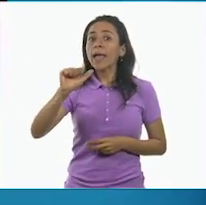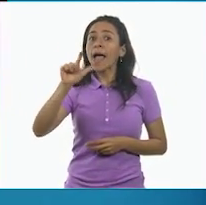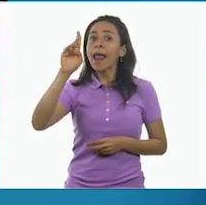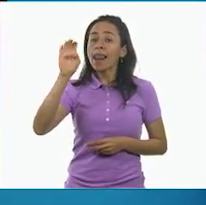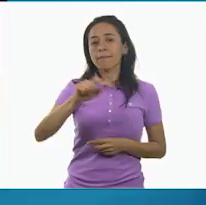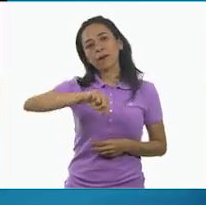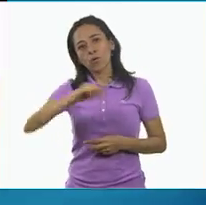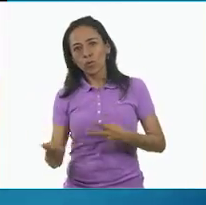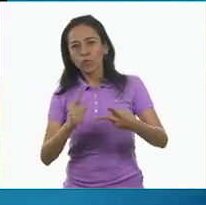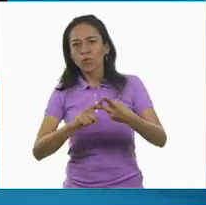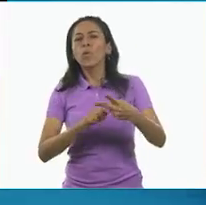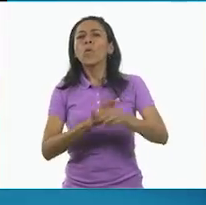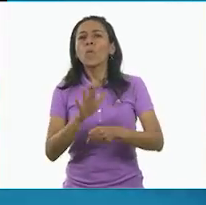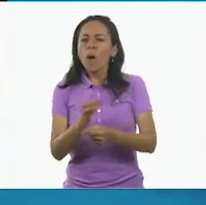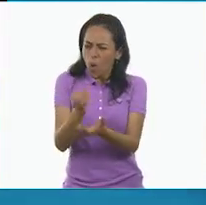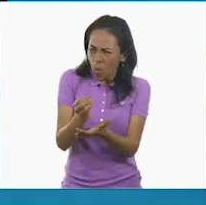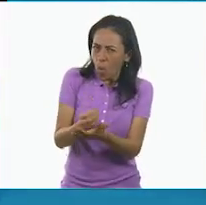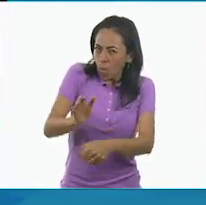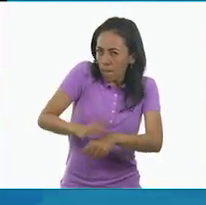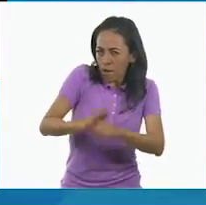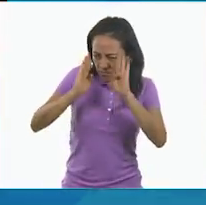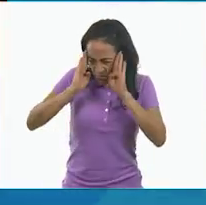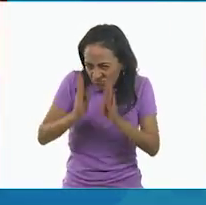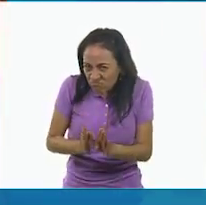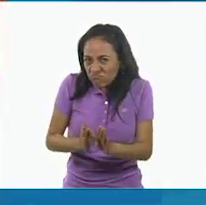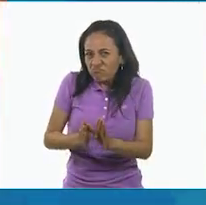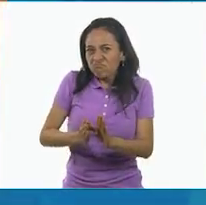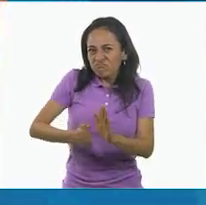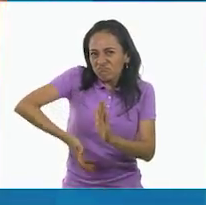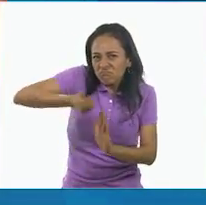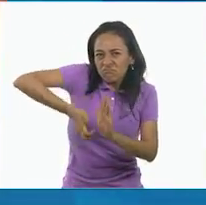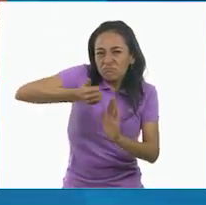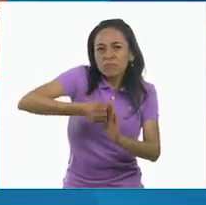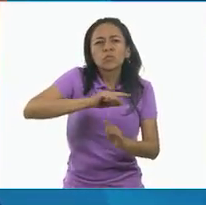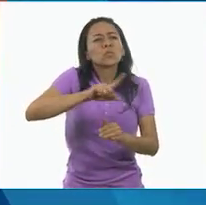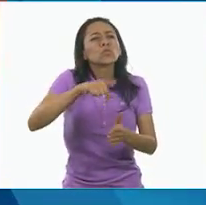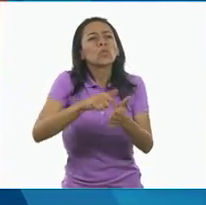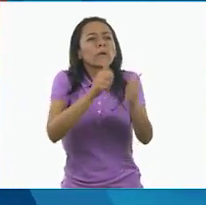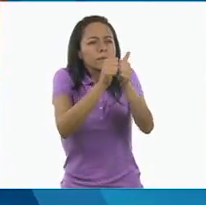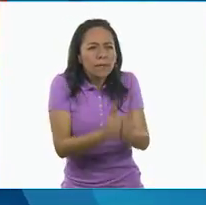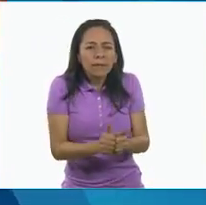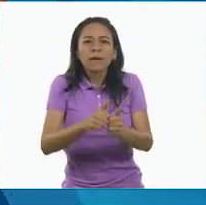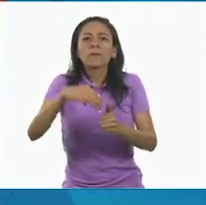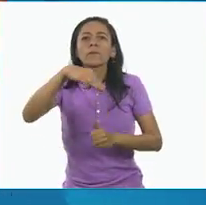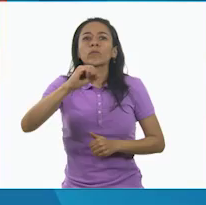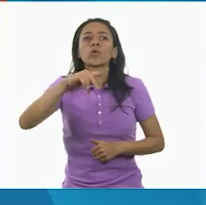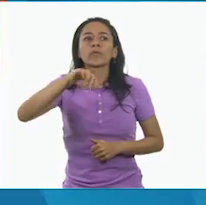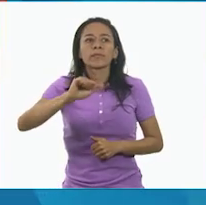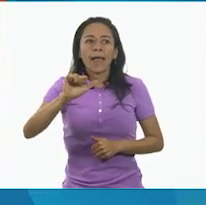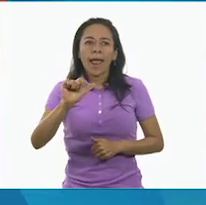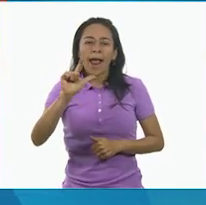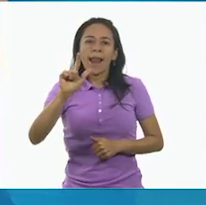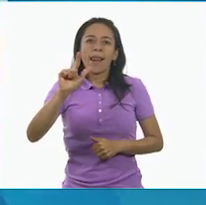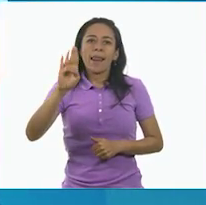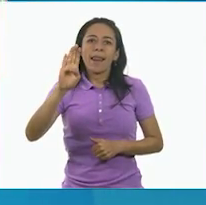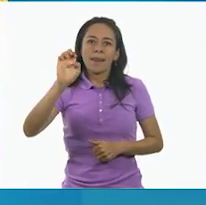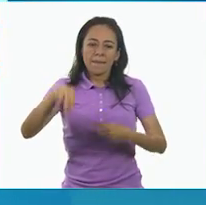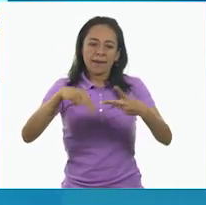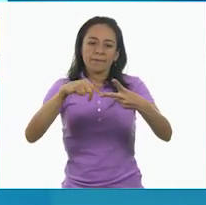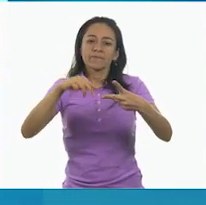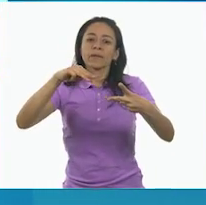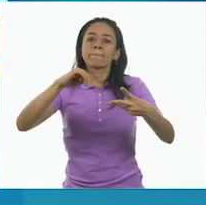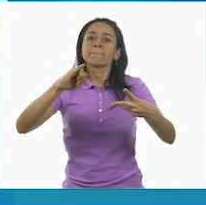oro con destreza. Entre sus principales asentamientos se encuentran Monte Albán y Mitla.